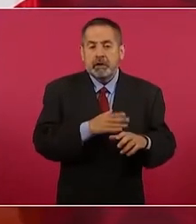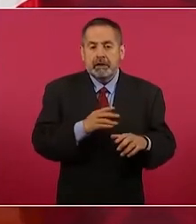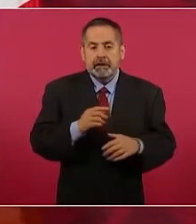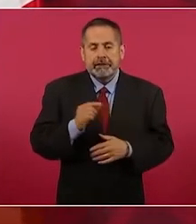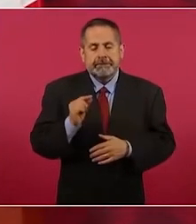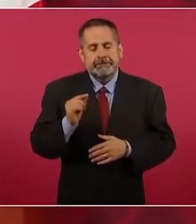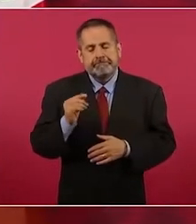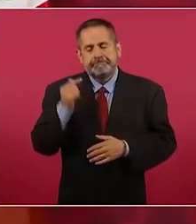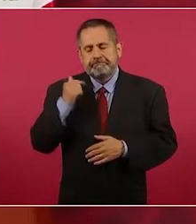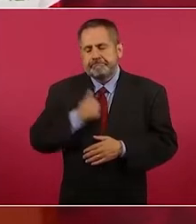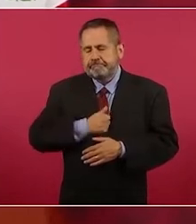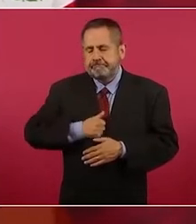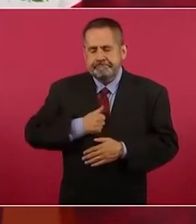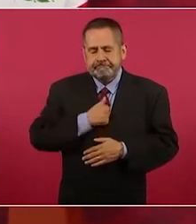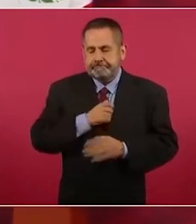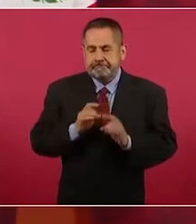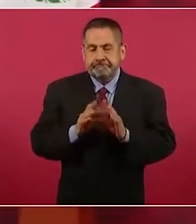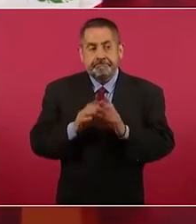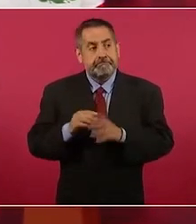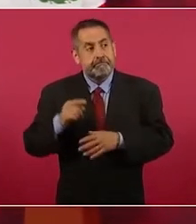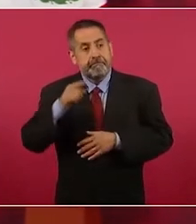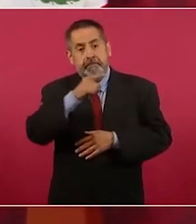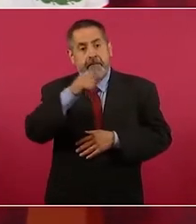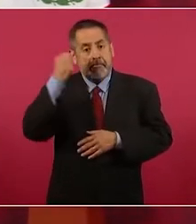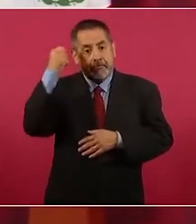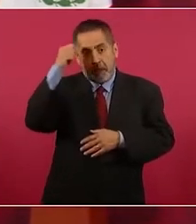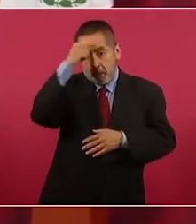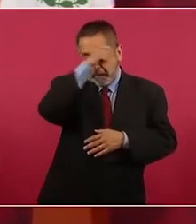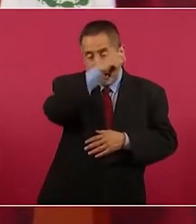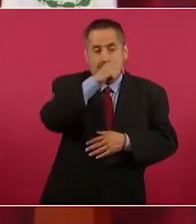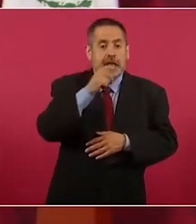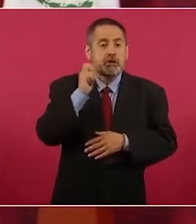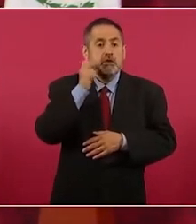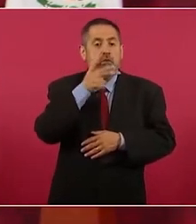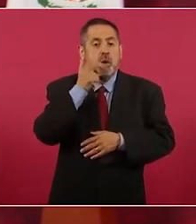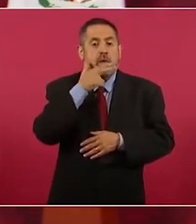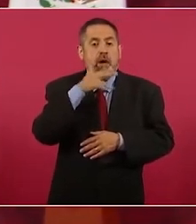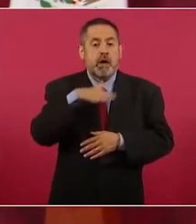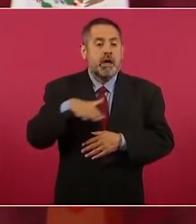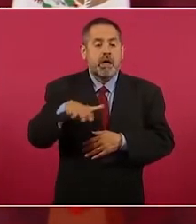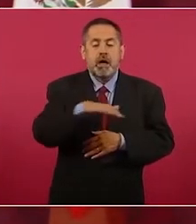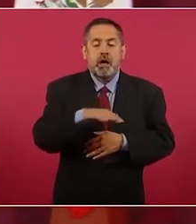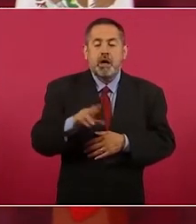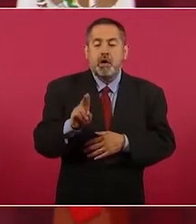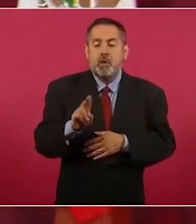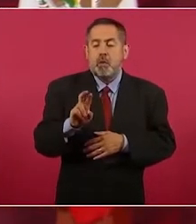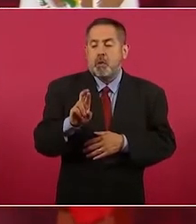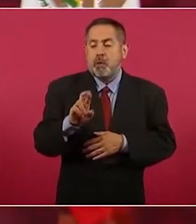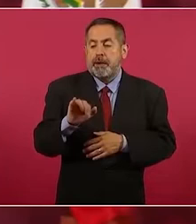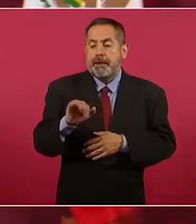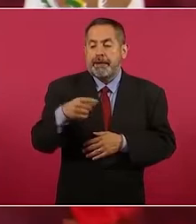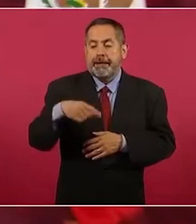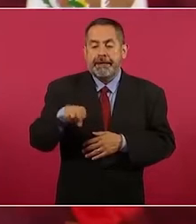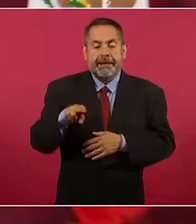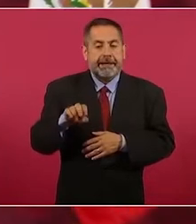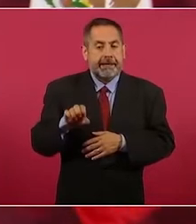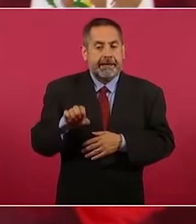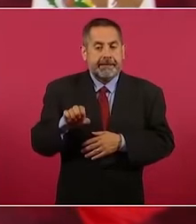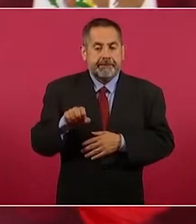sucedidos en la Sierra Tarahumara, en Chihuahua, en el municipio de Urique,